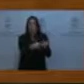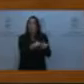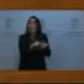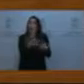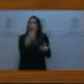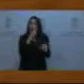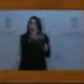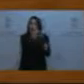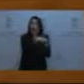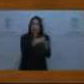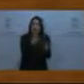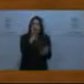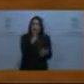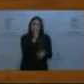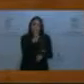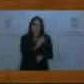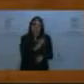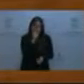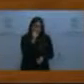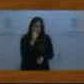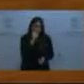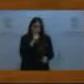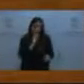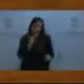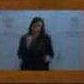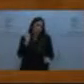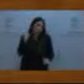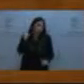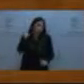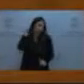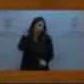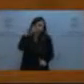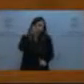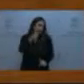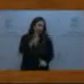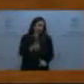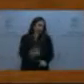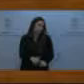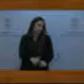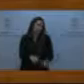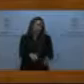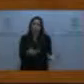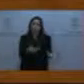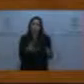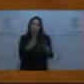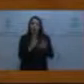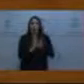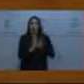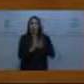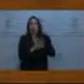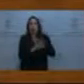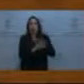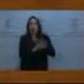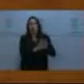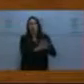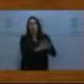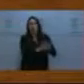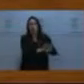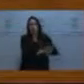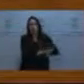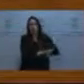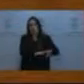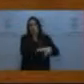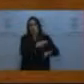Materno-Infantil de Oviedo, que lleva años, señora consejera, padeciendo el olvido y la dejadez del Gobierno